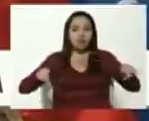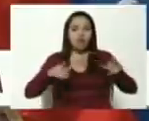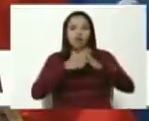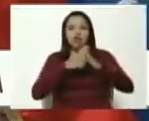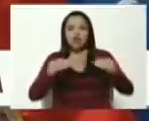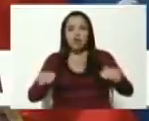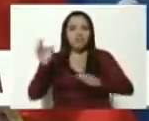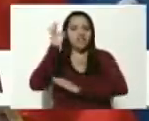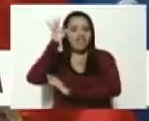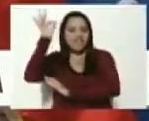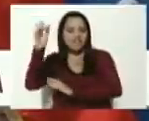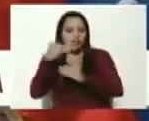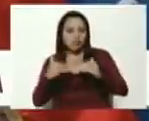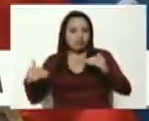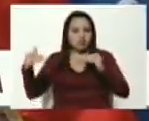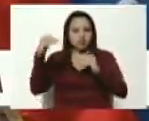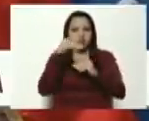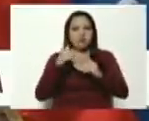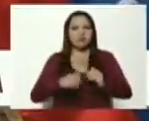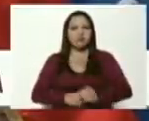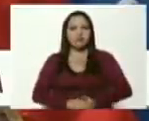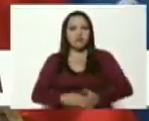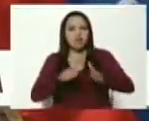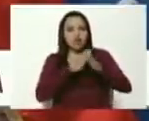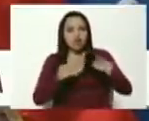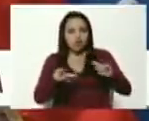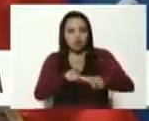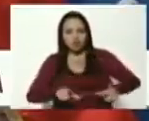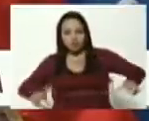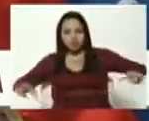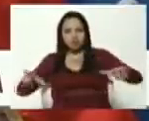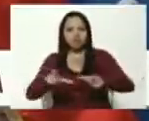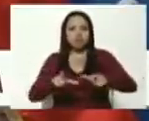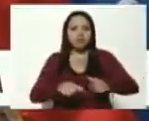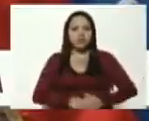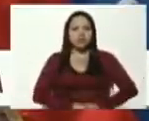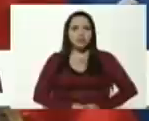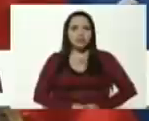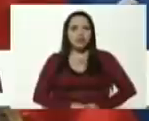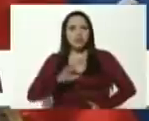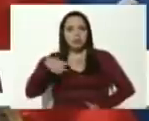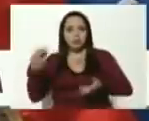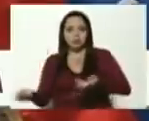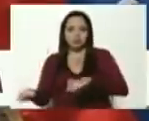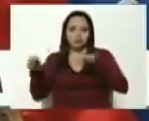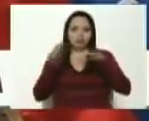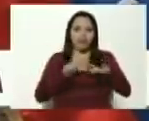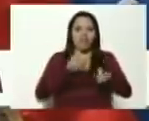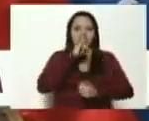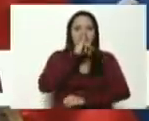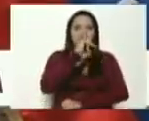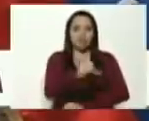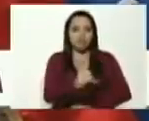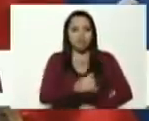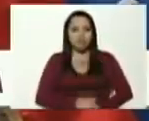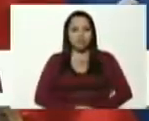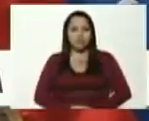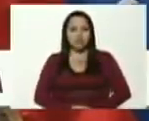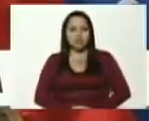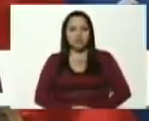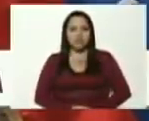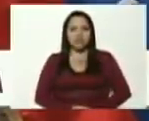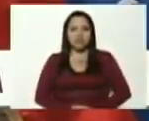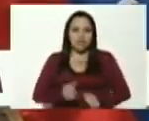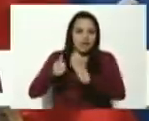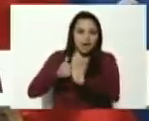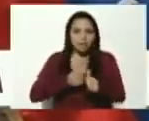nuestras fiscalías superiores, todas nuestras oficinas, para la recepción de las denuncias y la persecución